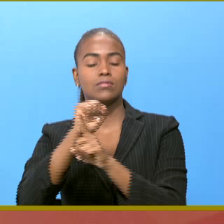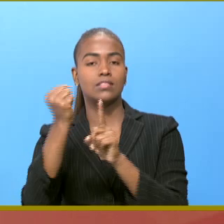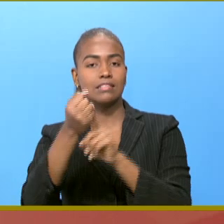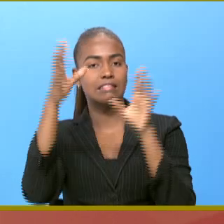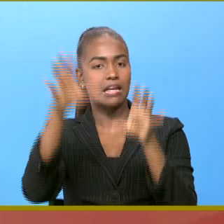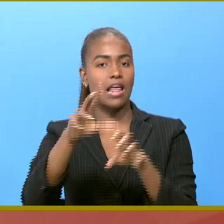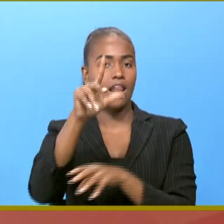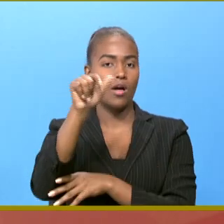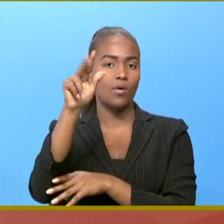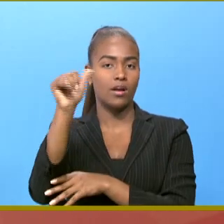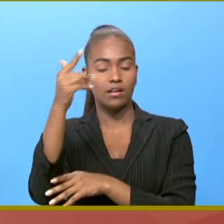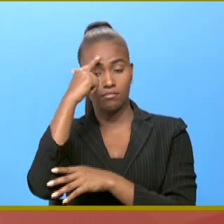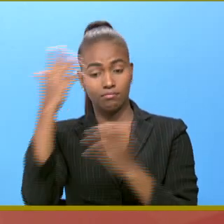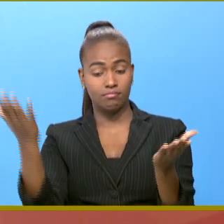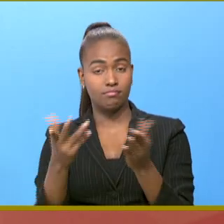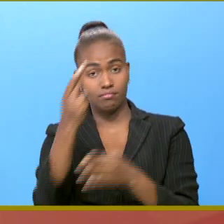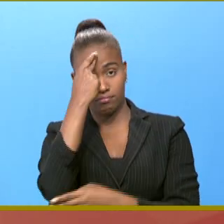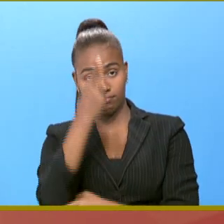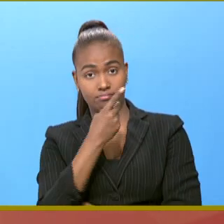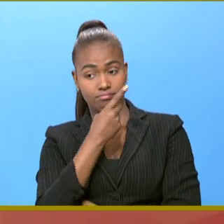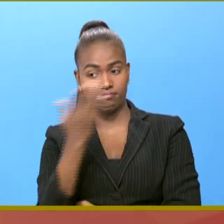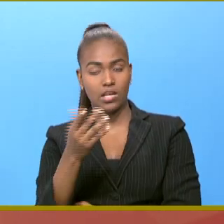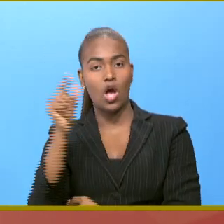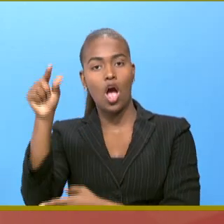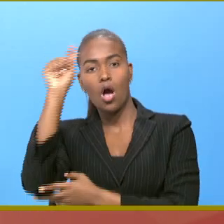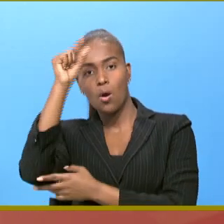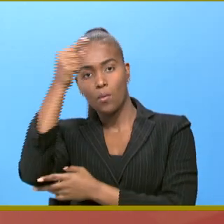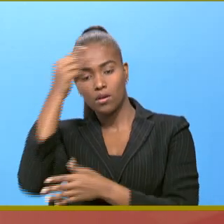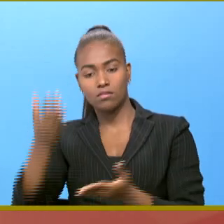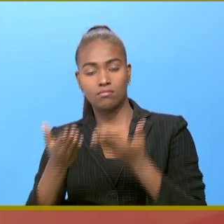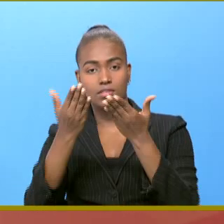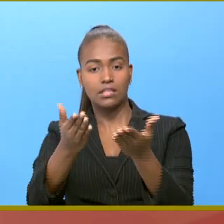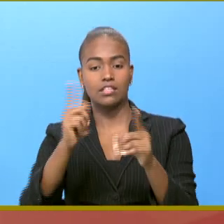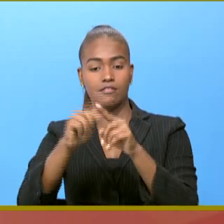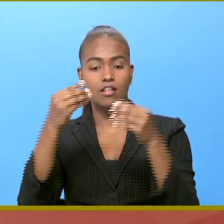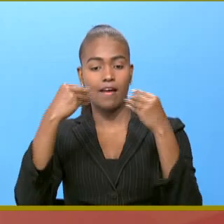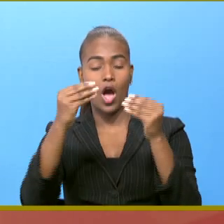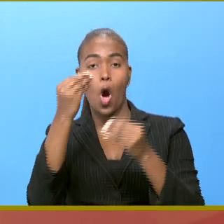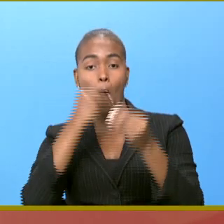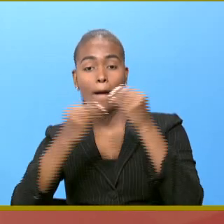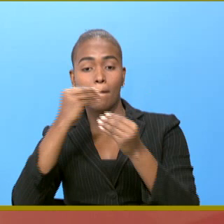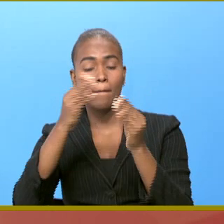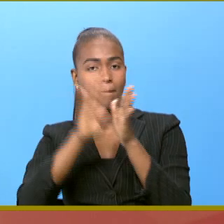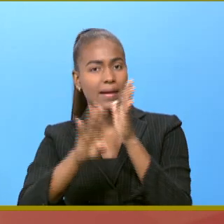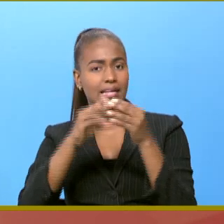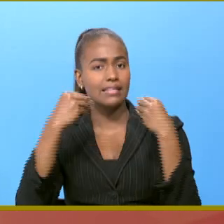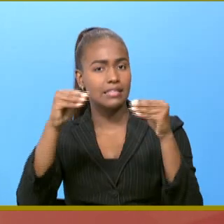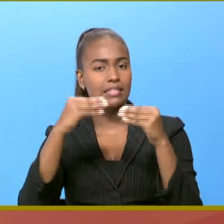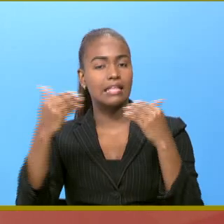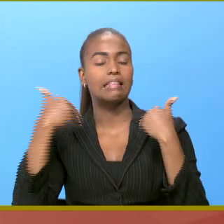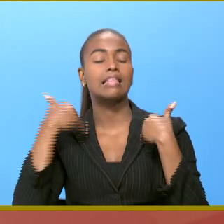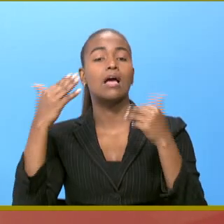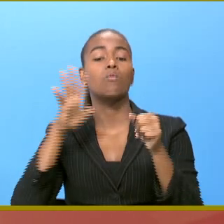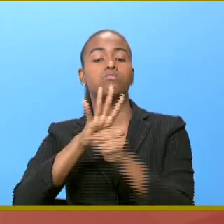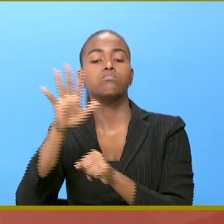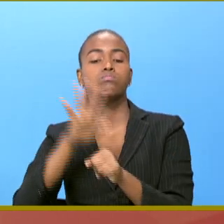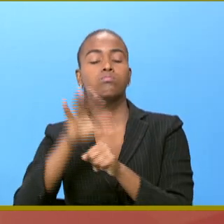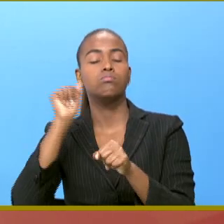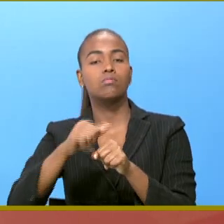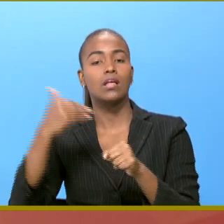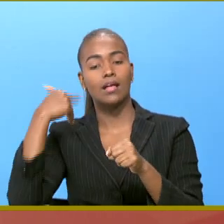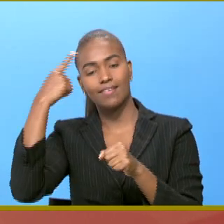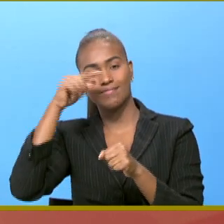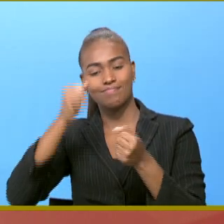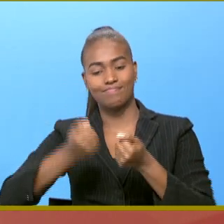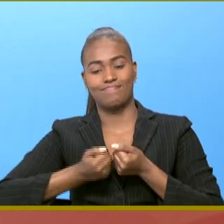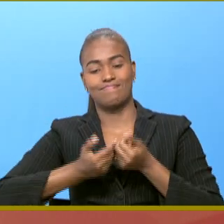Laura por República Dominicana, y es que el gobierno dispuso mediante los comedores económicos tener la capacidad suficiente